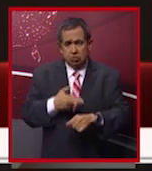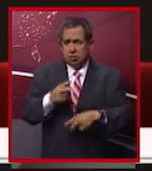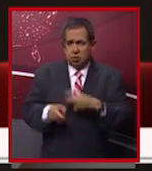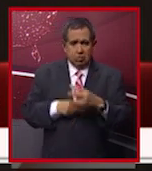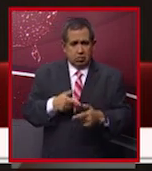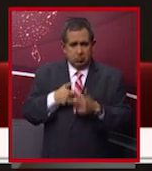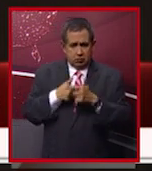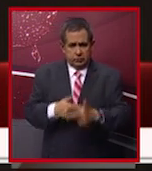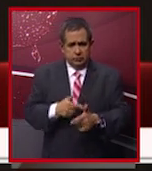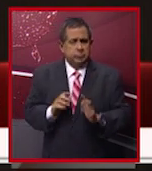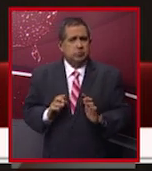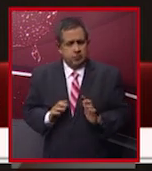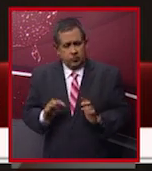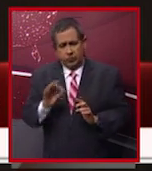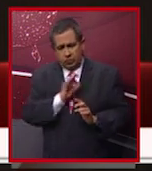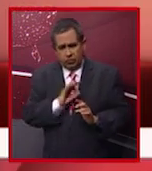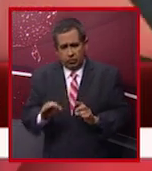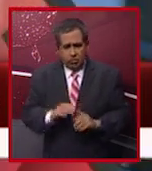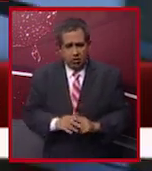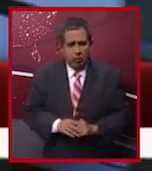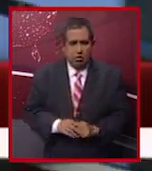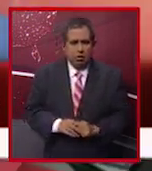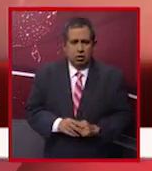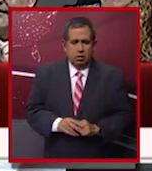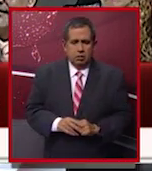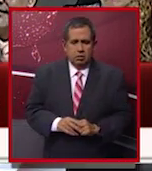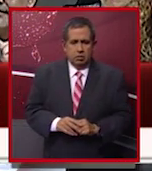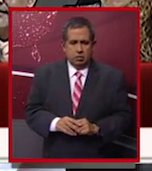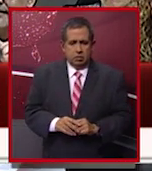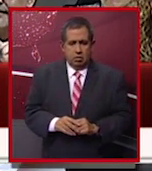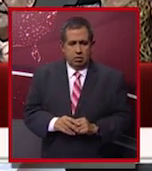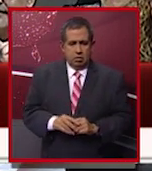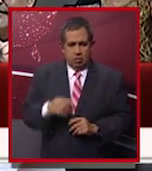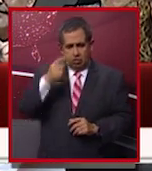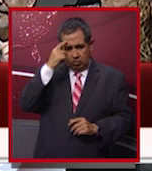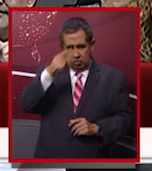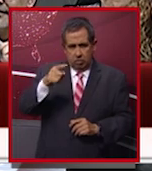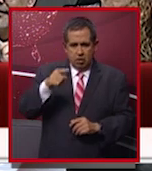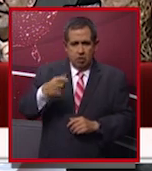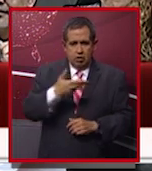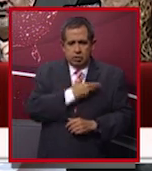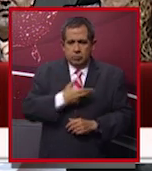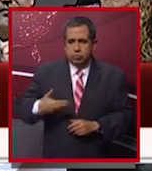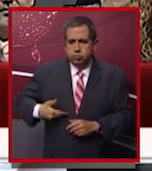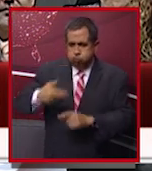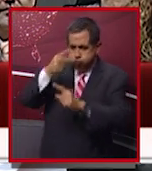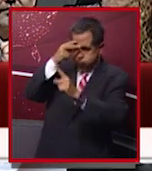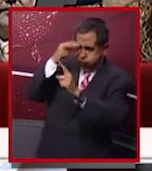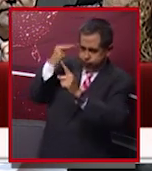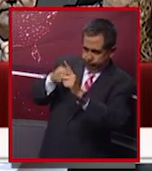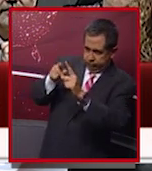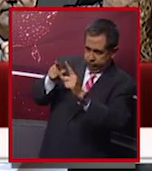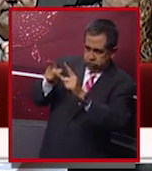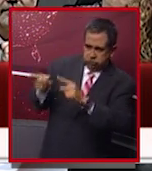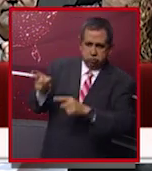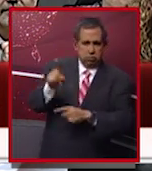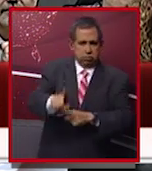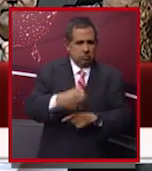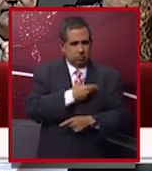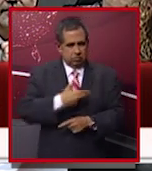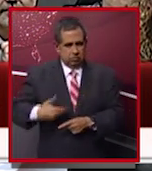cuales fueron designados o electos. Para que desde el presidente de la República hasta el presidente